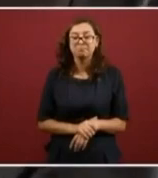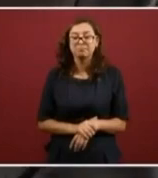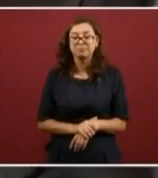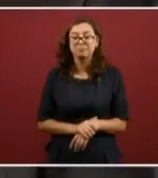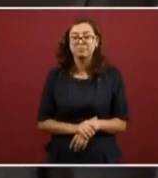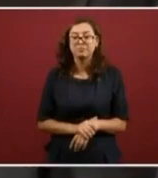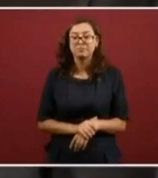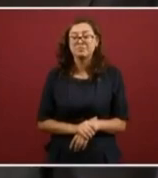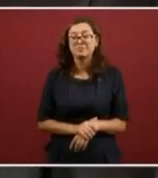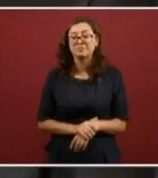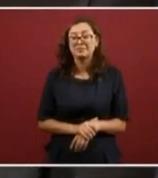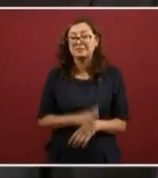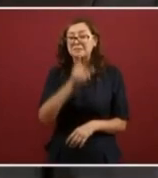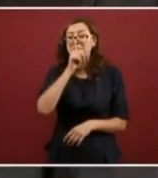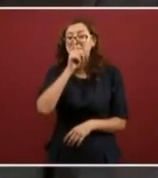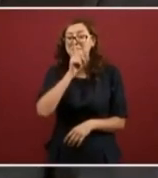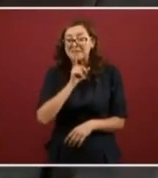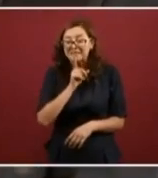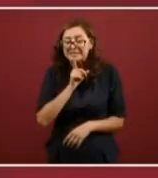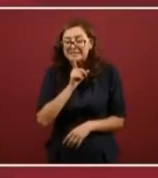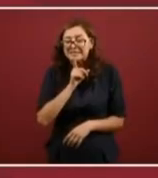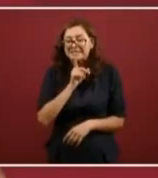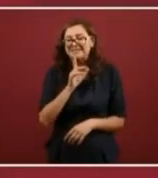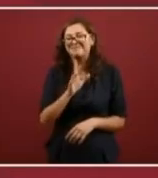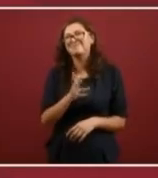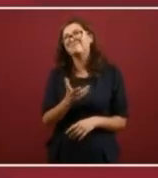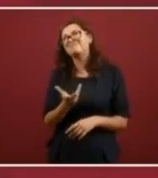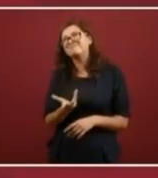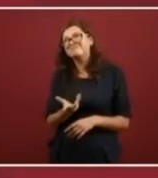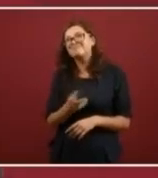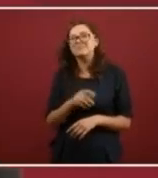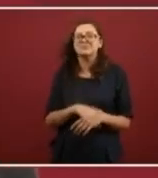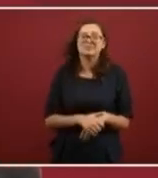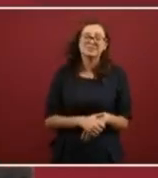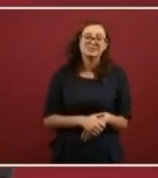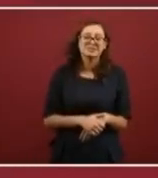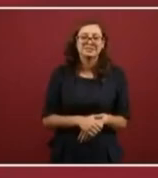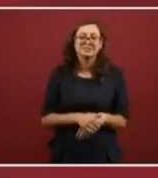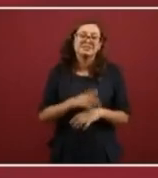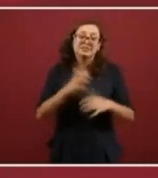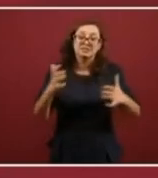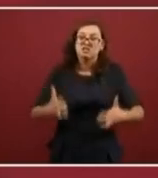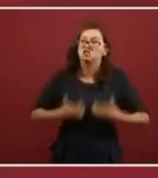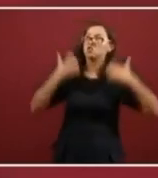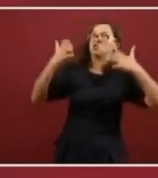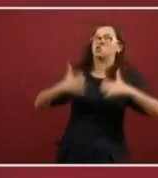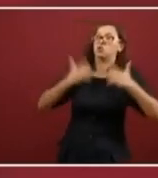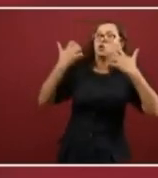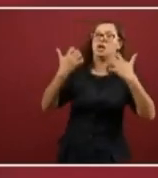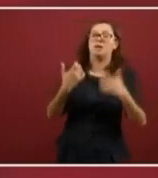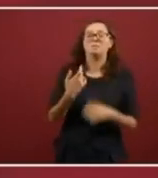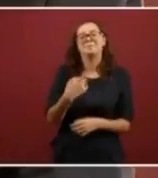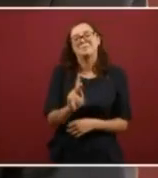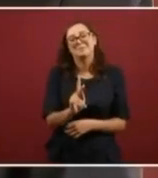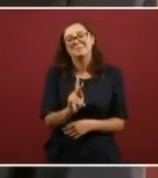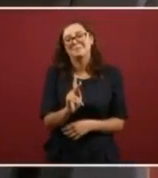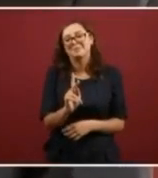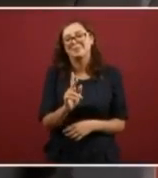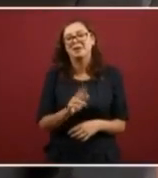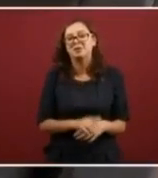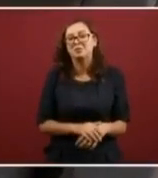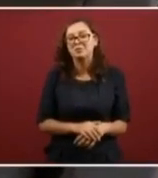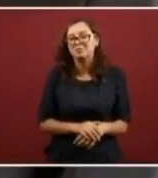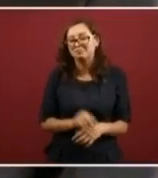no quiero decir falso, porque luego se enojan mucho, pero bueno, no es del